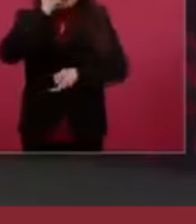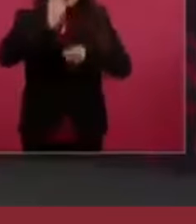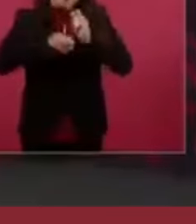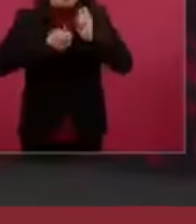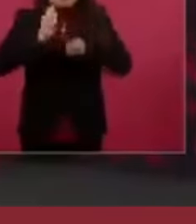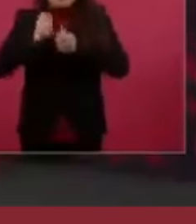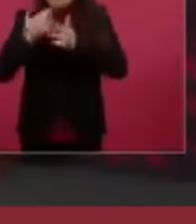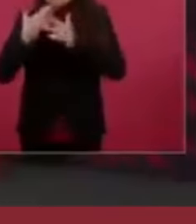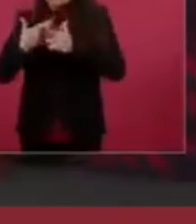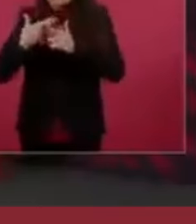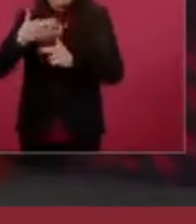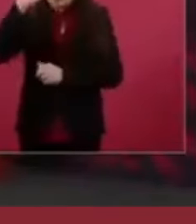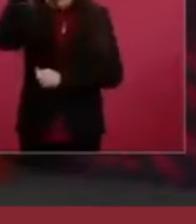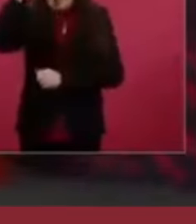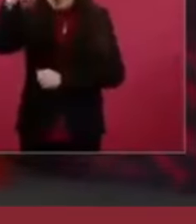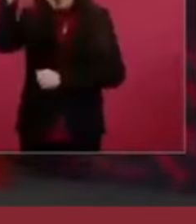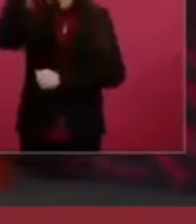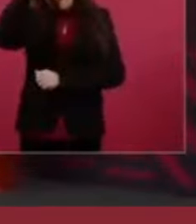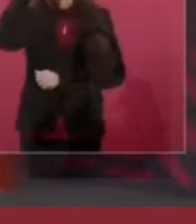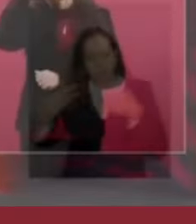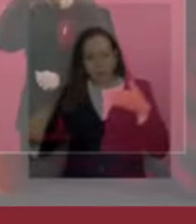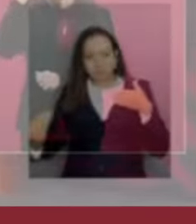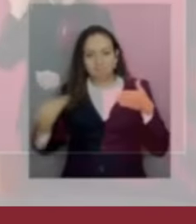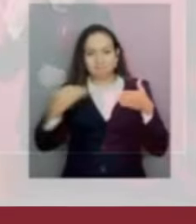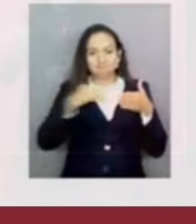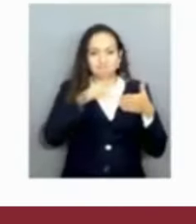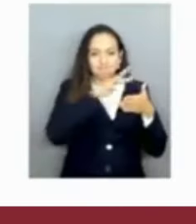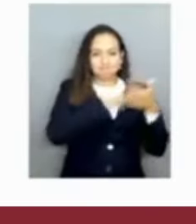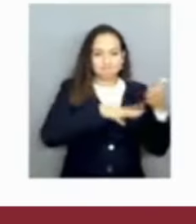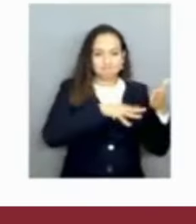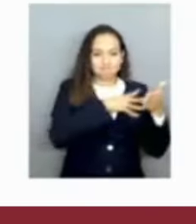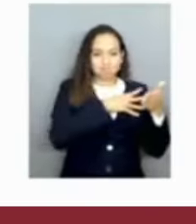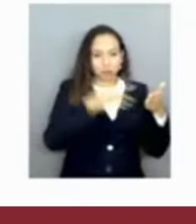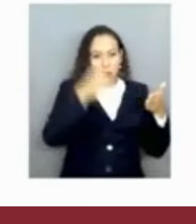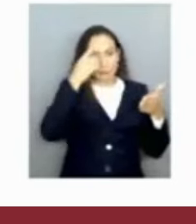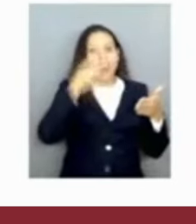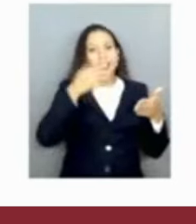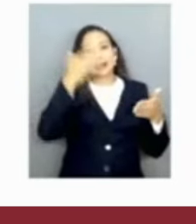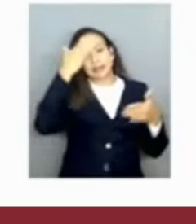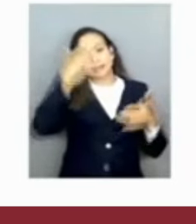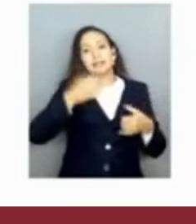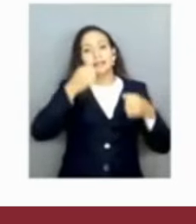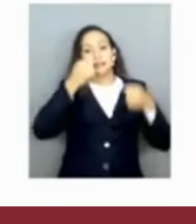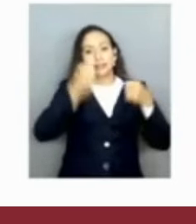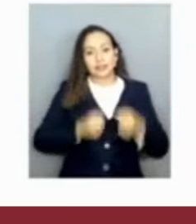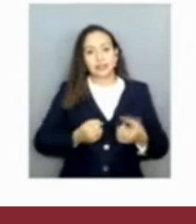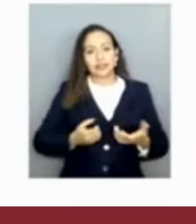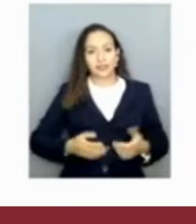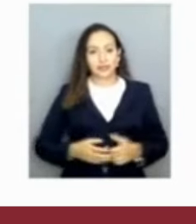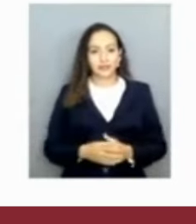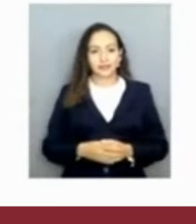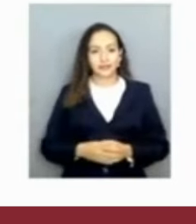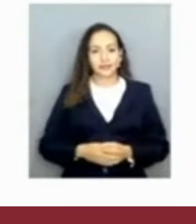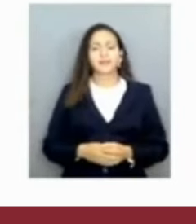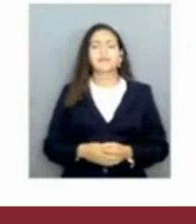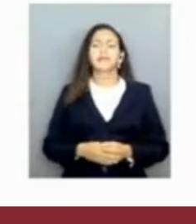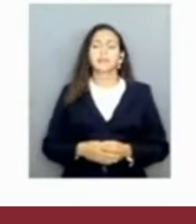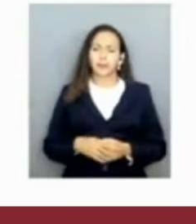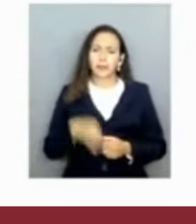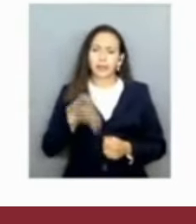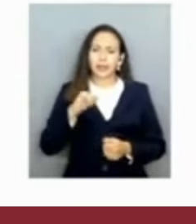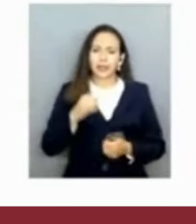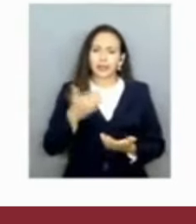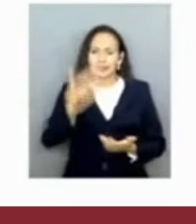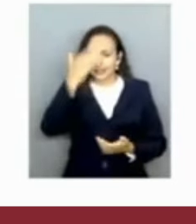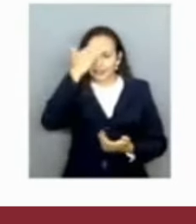encargada de los asuntos rativos urgentes Durante los periodos de receso esta decisión de adelantar las vacaciones de los